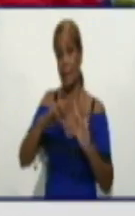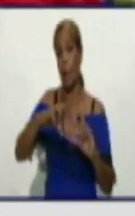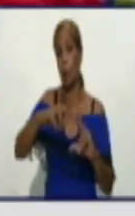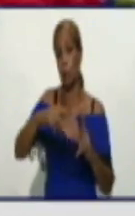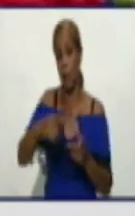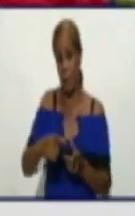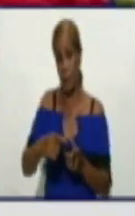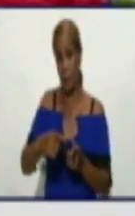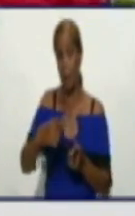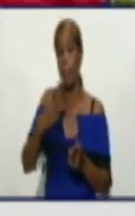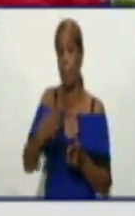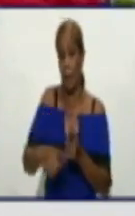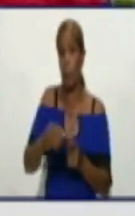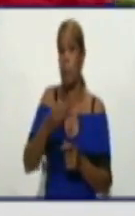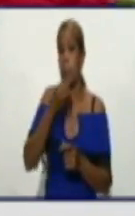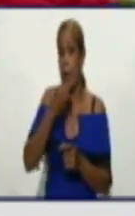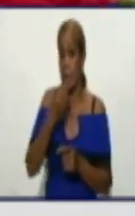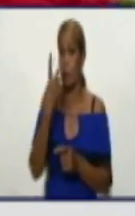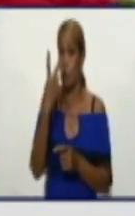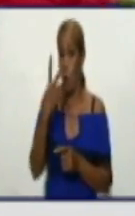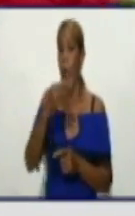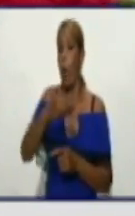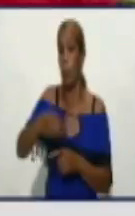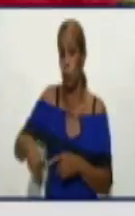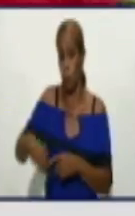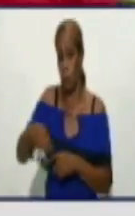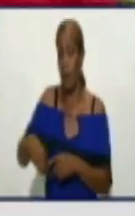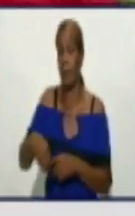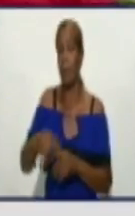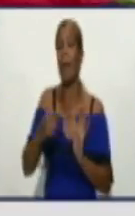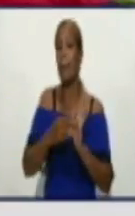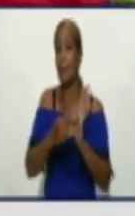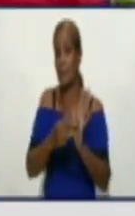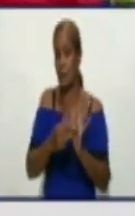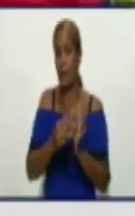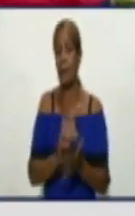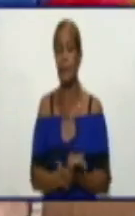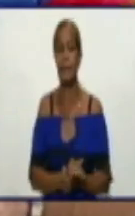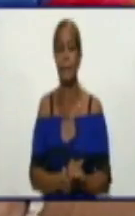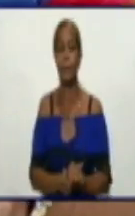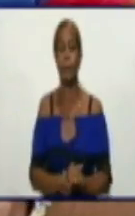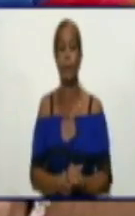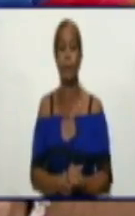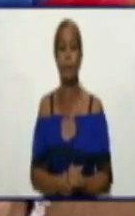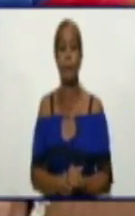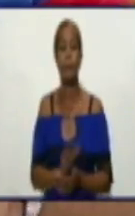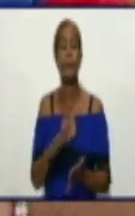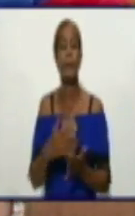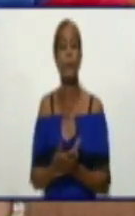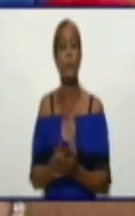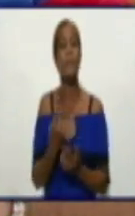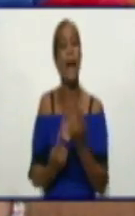menos dos oportunidades. Dos oportunidades, exacto. ¿Algo más, Carlos, que quieras aclararle a los televidentes? A ver, sí.